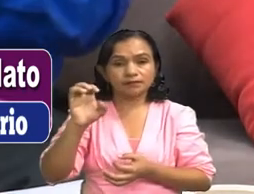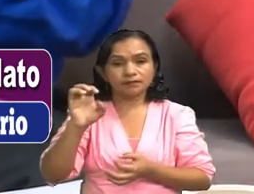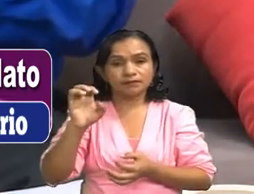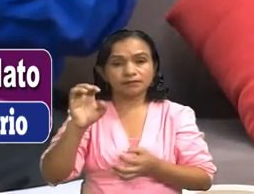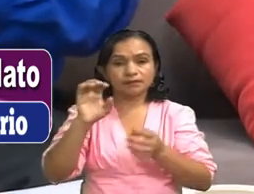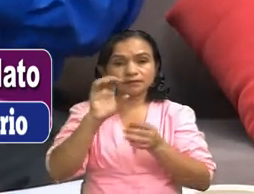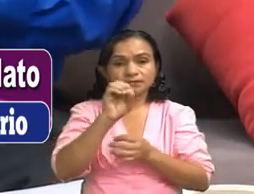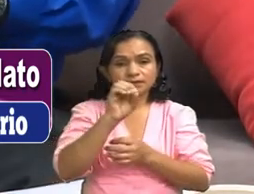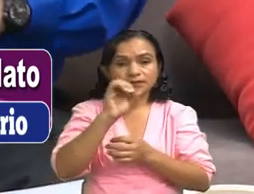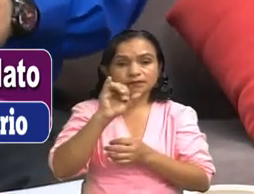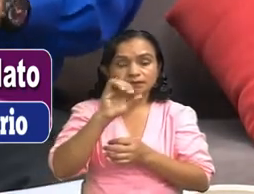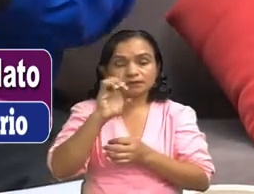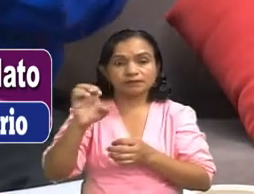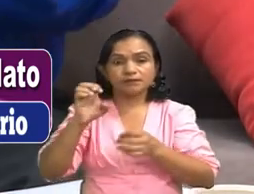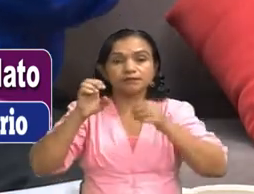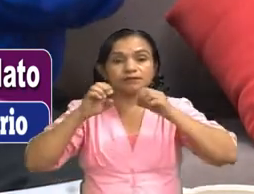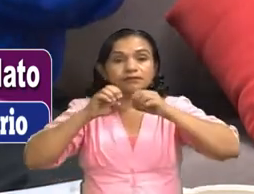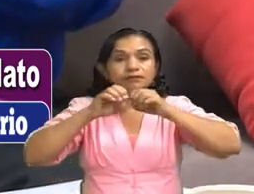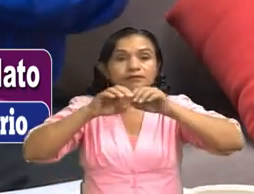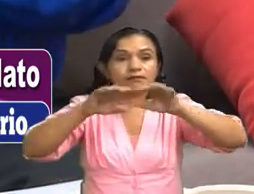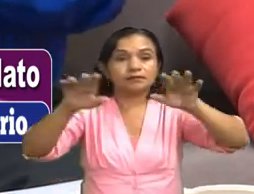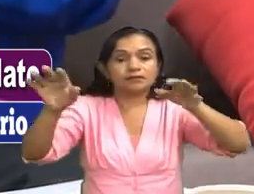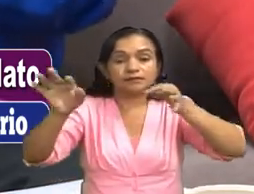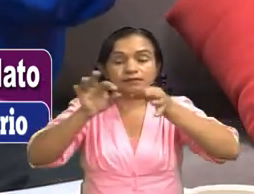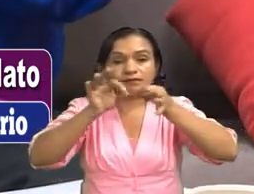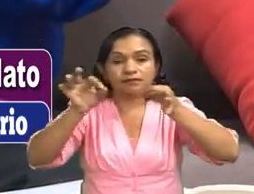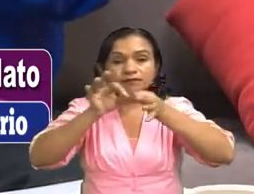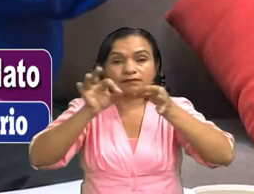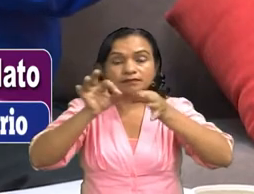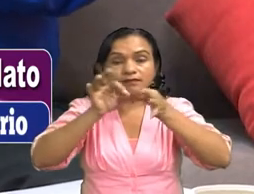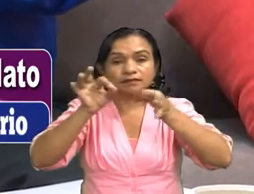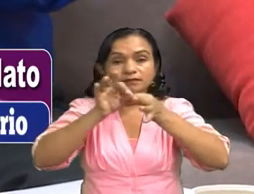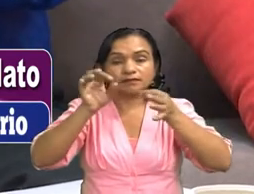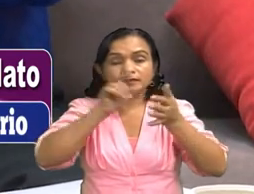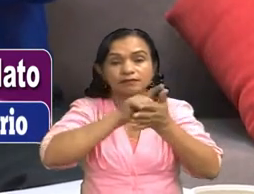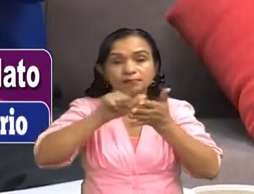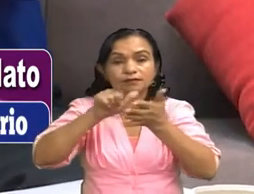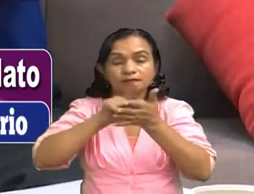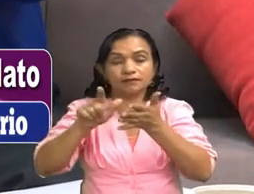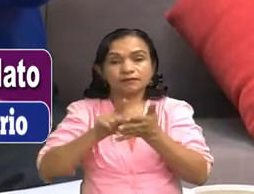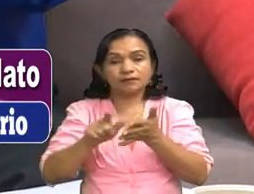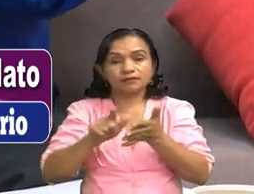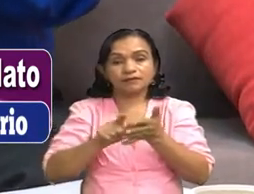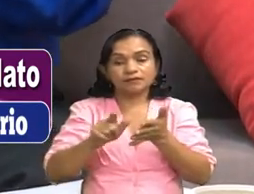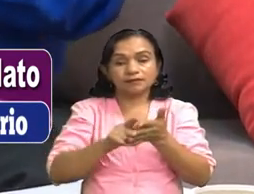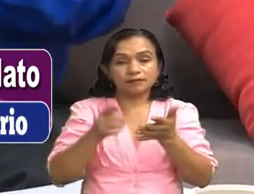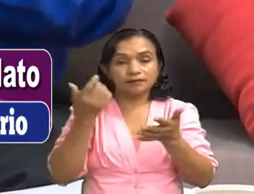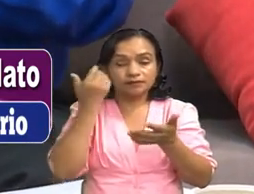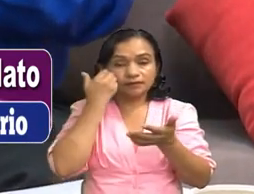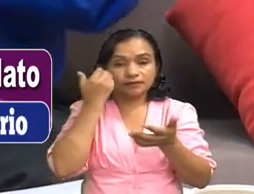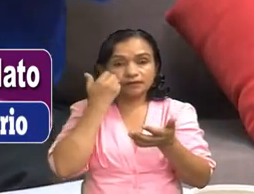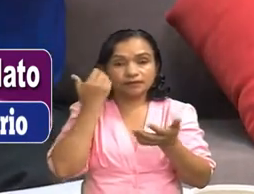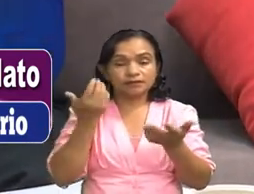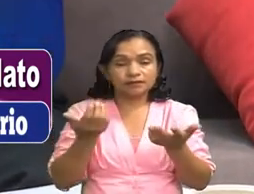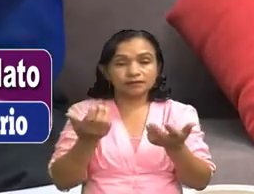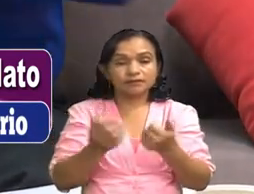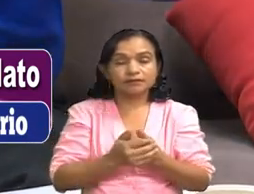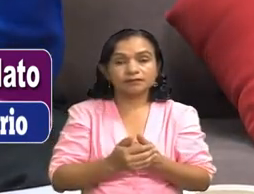mundo. Entonces ya está colgado. Isla de Ometepe, el primer territorio de Nicaragua libre de brucelosis y tuberculosis. Eso